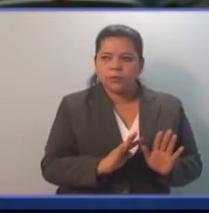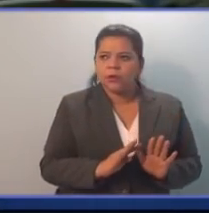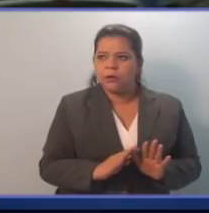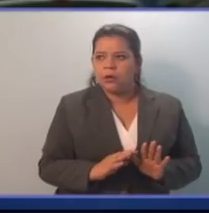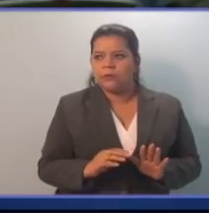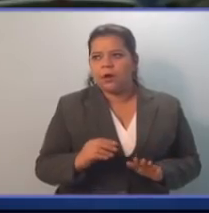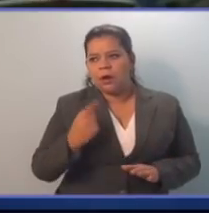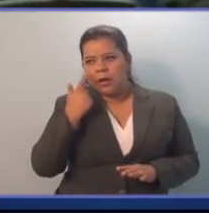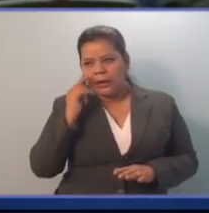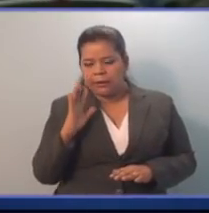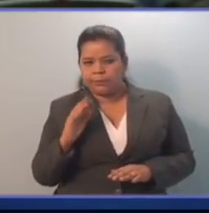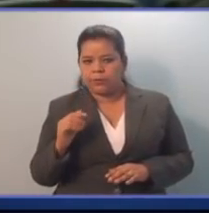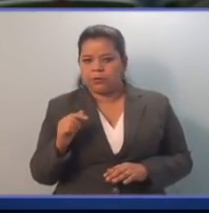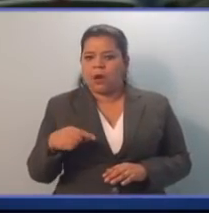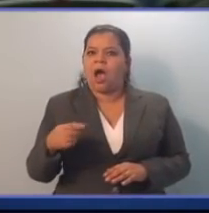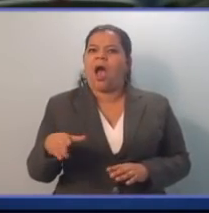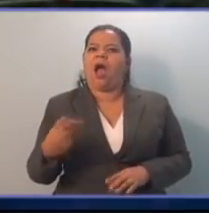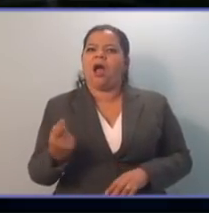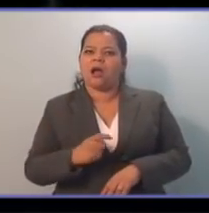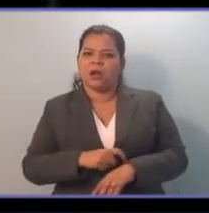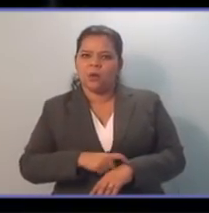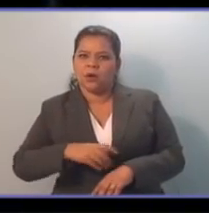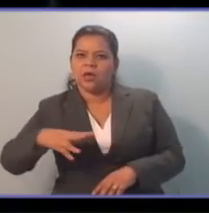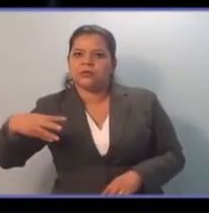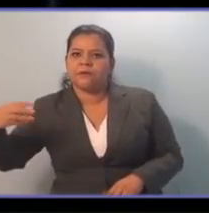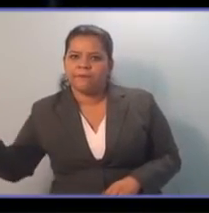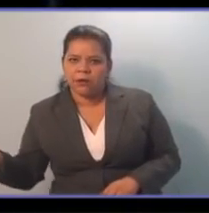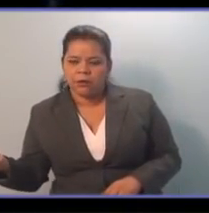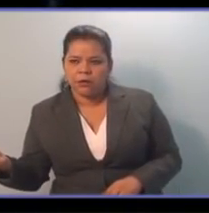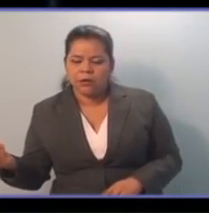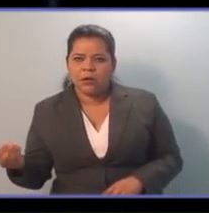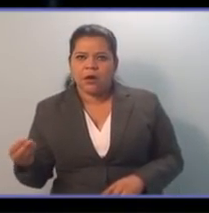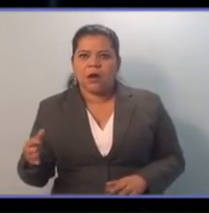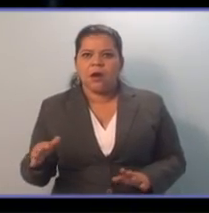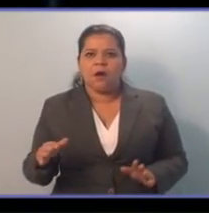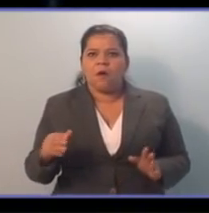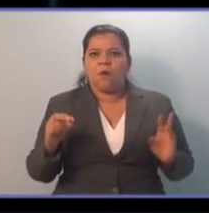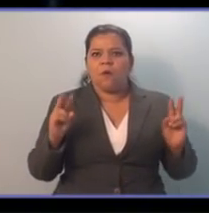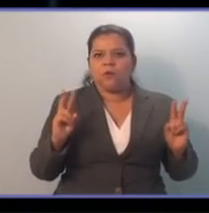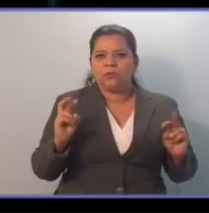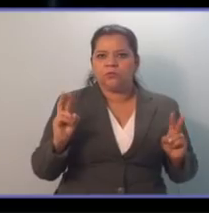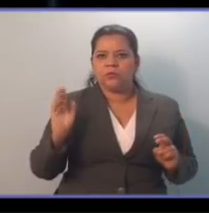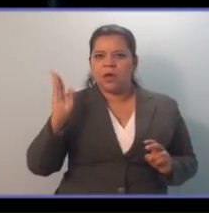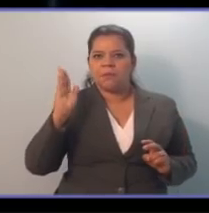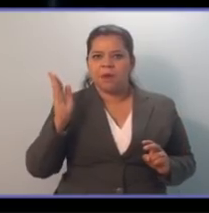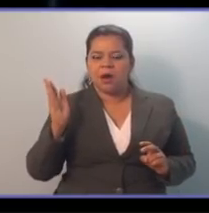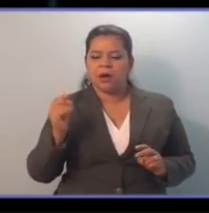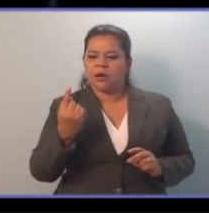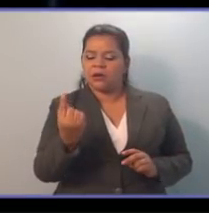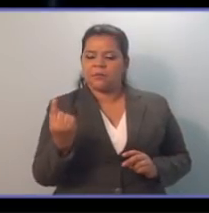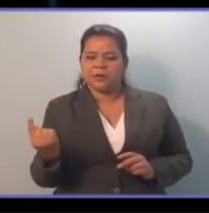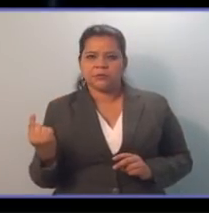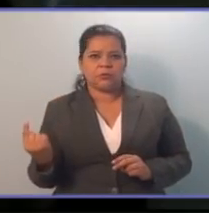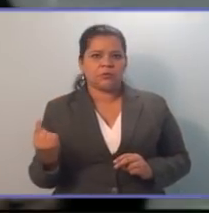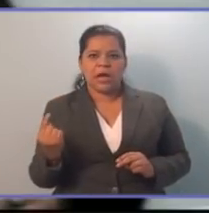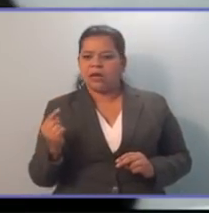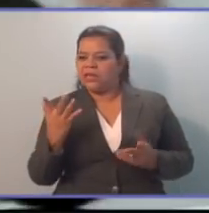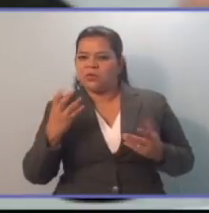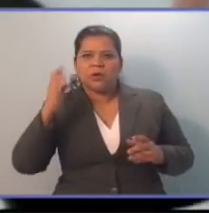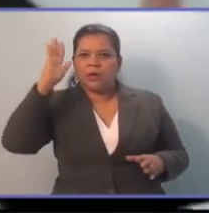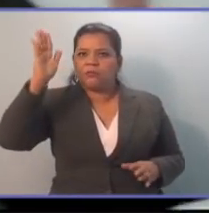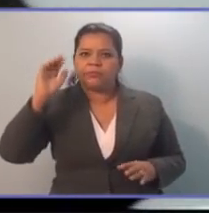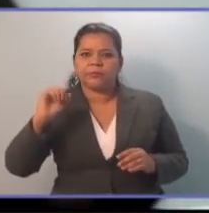retirarse de la exposición de un tema, incluso llegar a pues hasta la